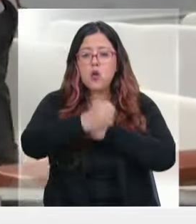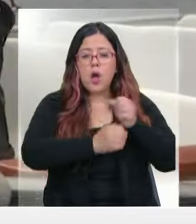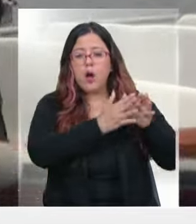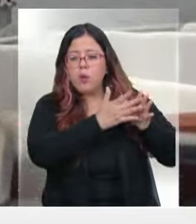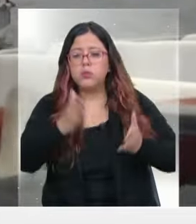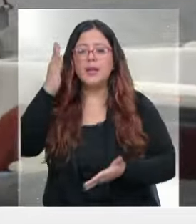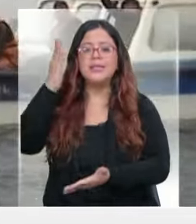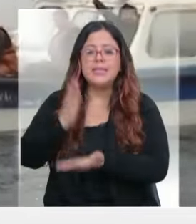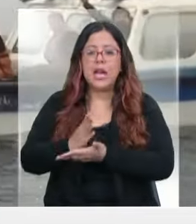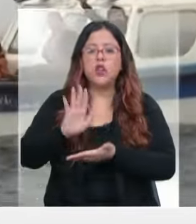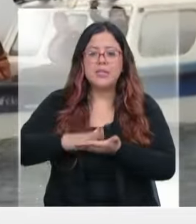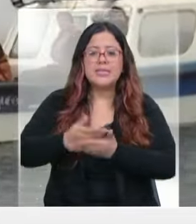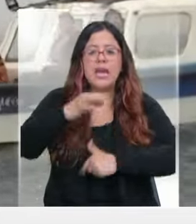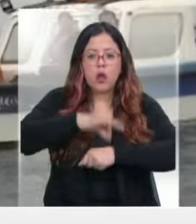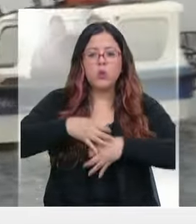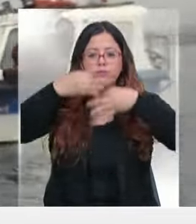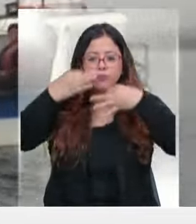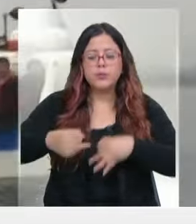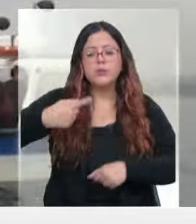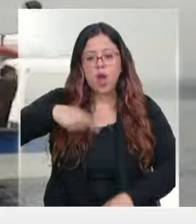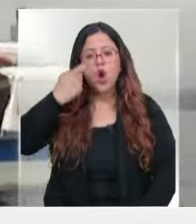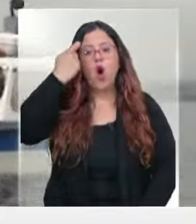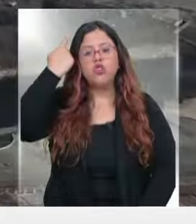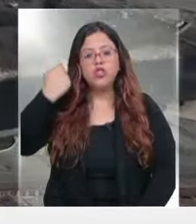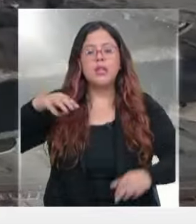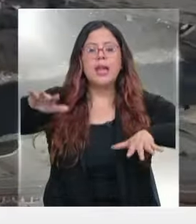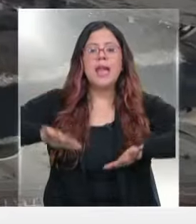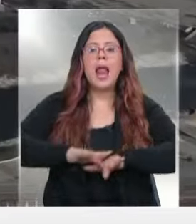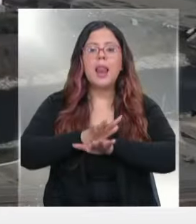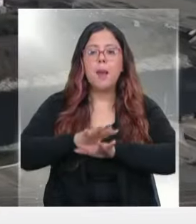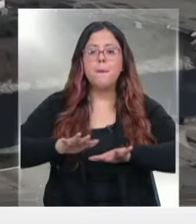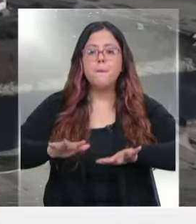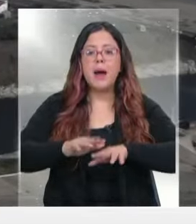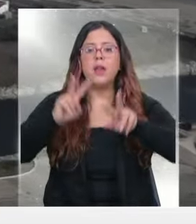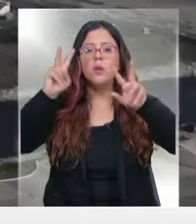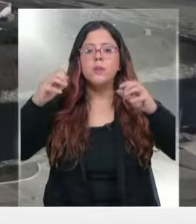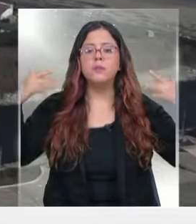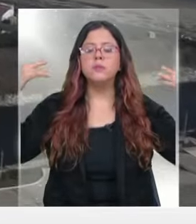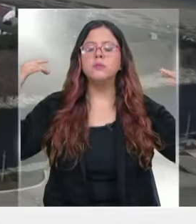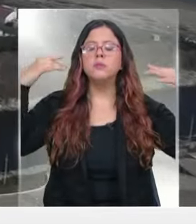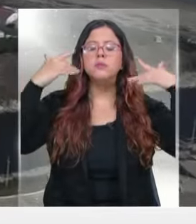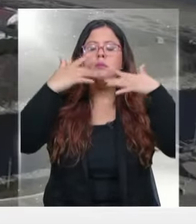mejor salud ambiental también están conscientes de que el océano es la fuente de oxígeno